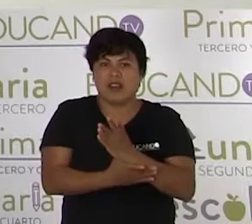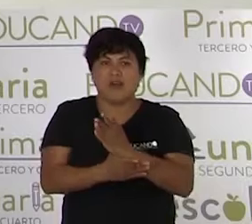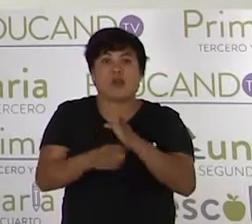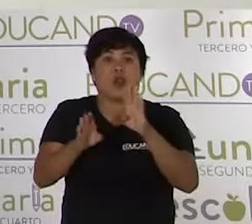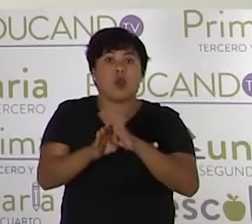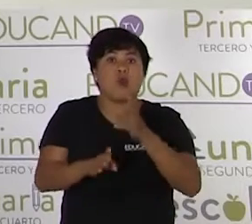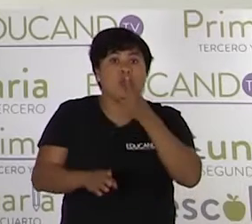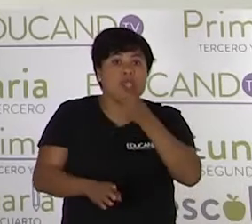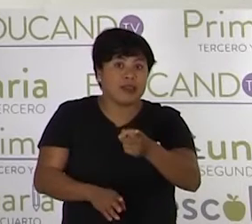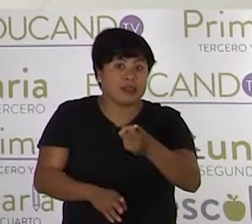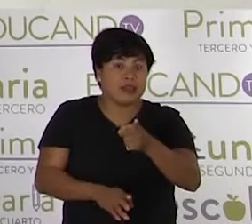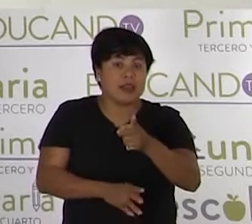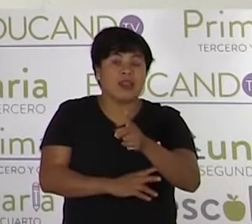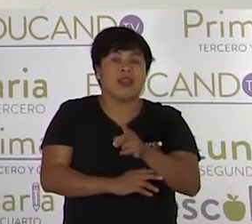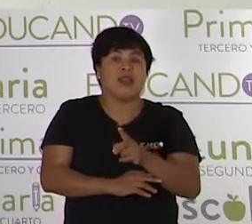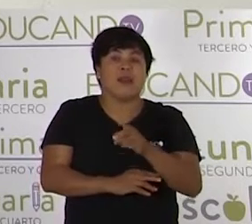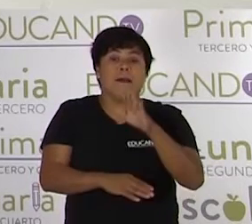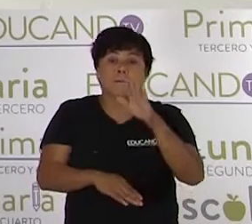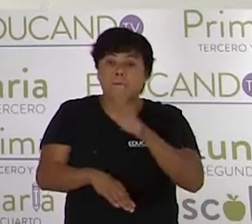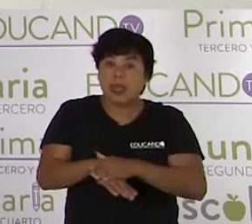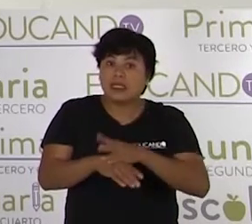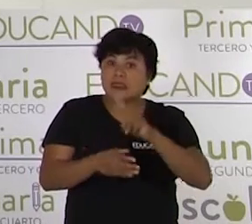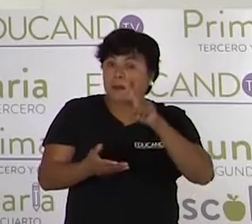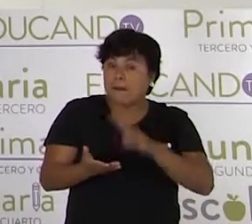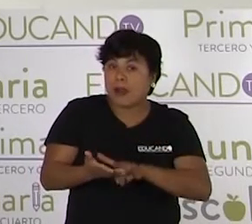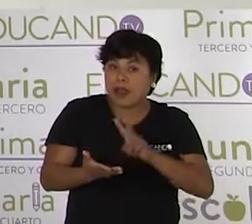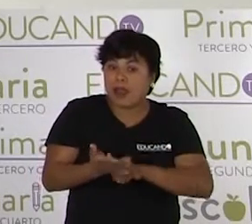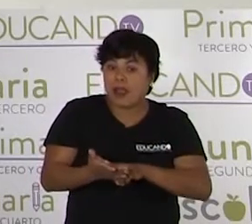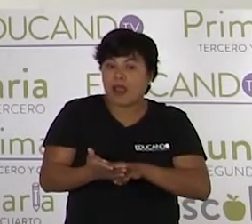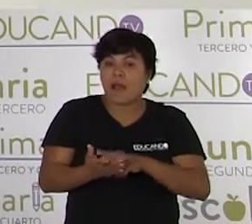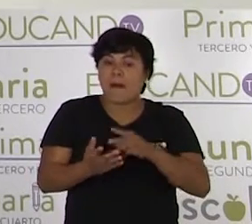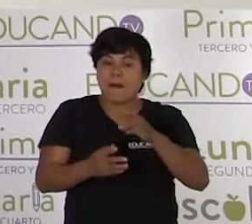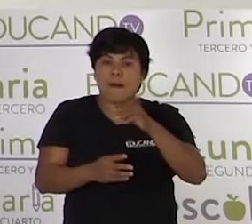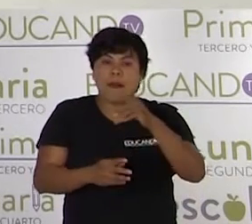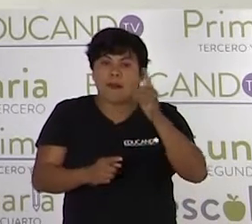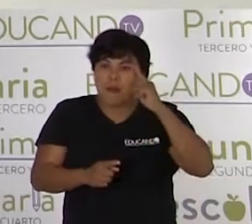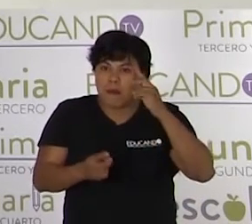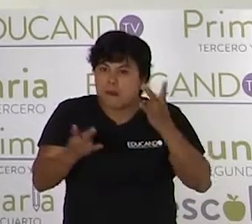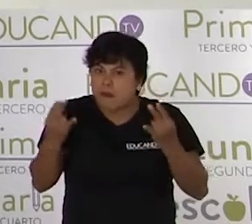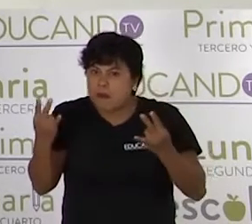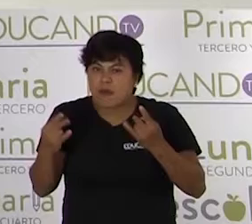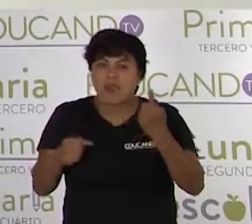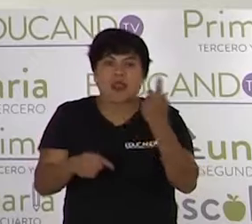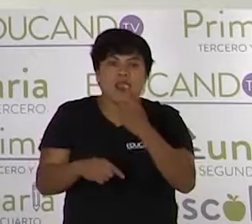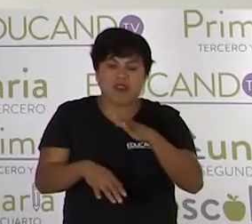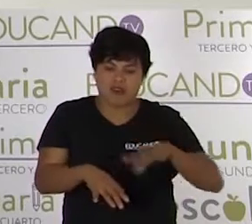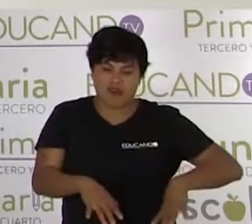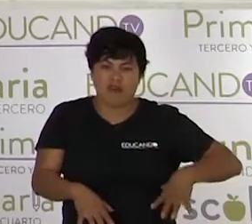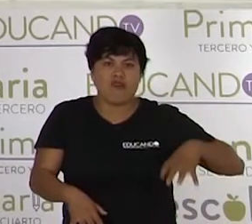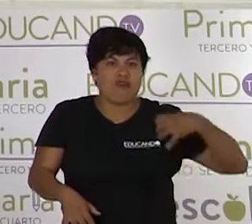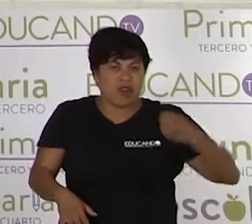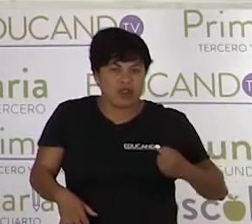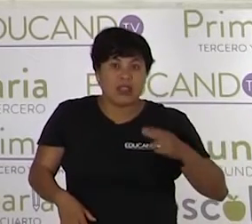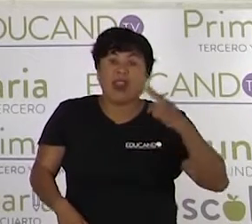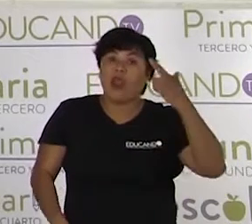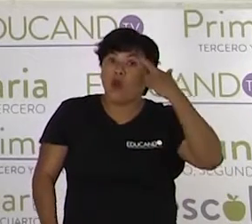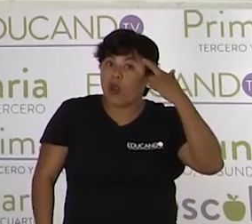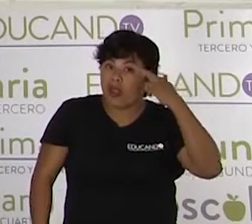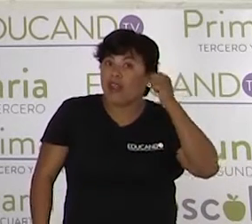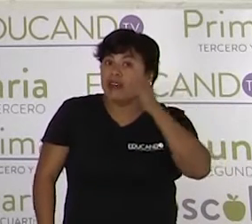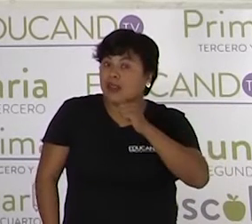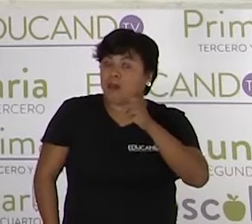como dice el refrán, más vale maña que fuerza. Recuerda muy bien el